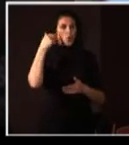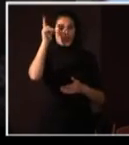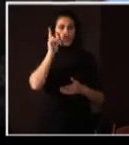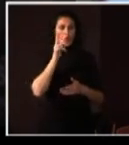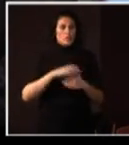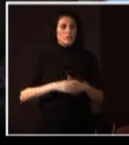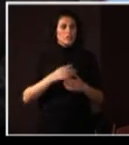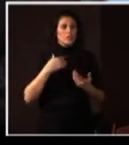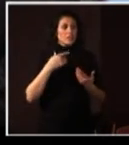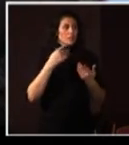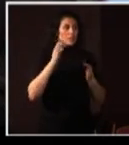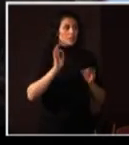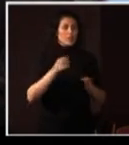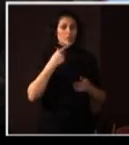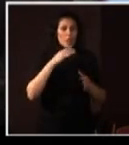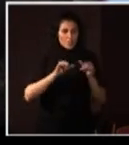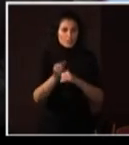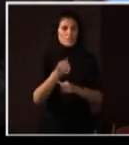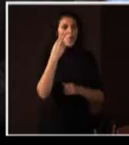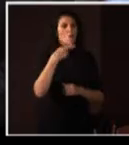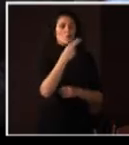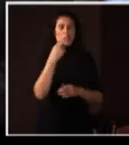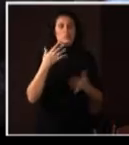tengo de verdad ya desde ahora un compromiso de hablar